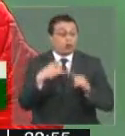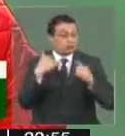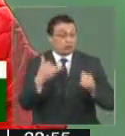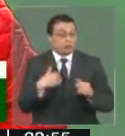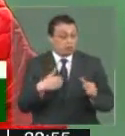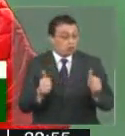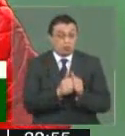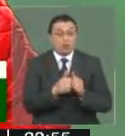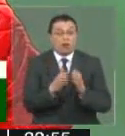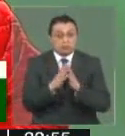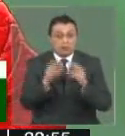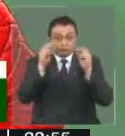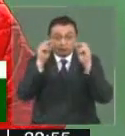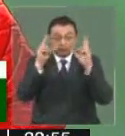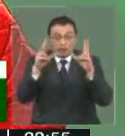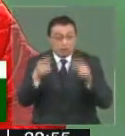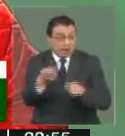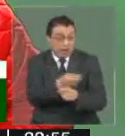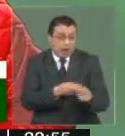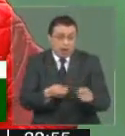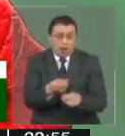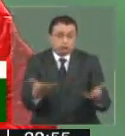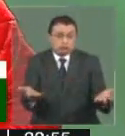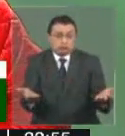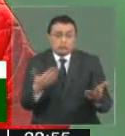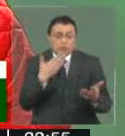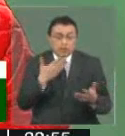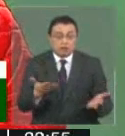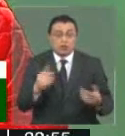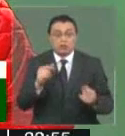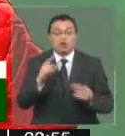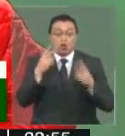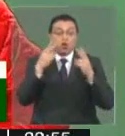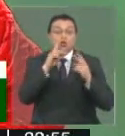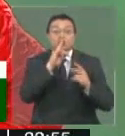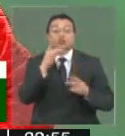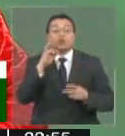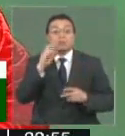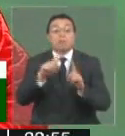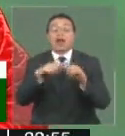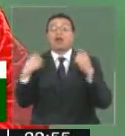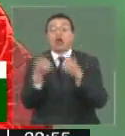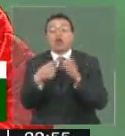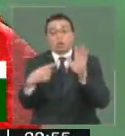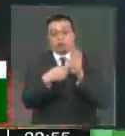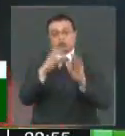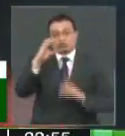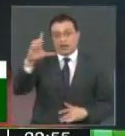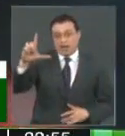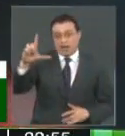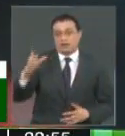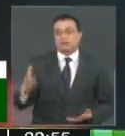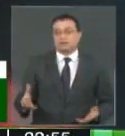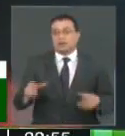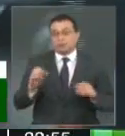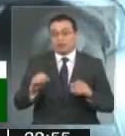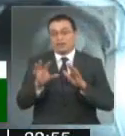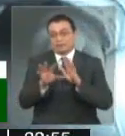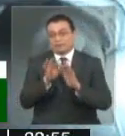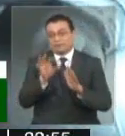lugar. Por favor, abran los ojos, este es un tremendo nicho de negocio. Y turismoparatodos.cl. Ahí está, hay que pueden encontrar también